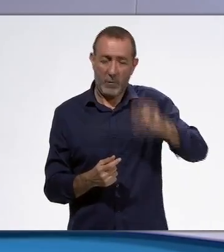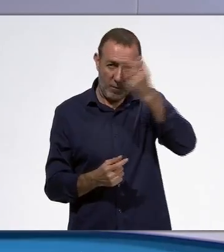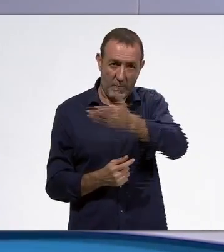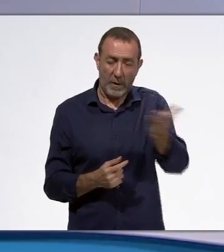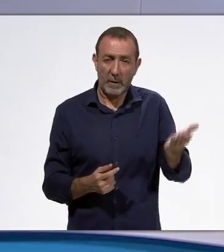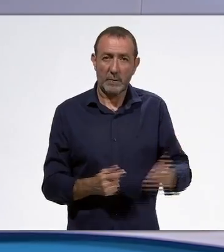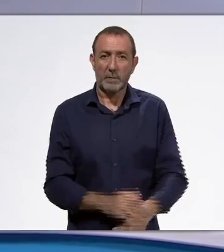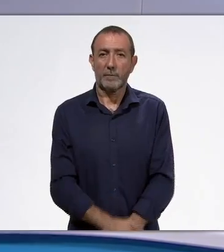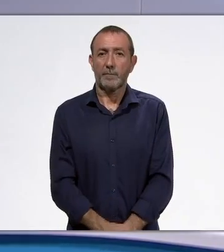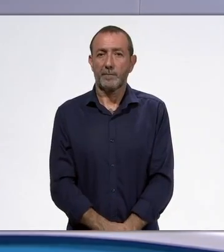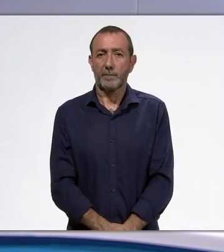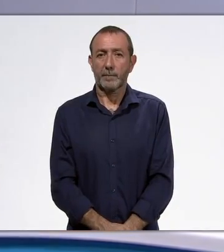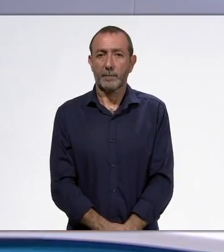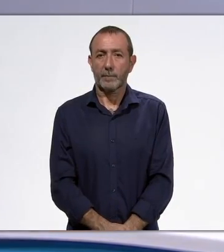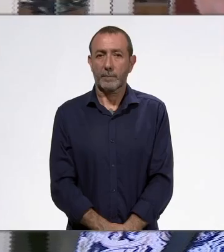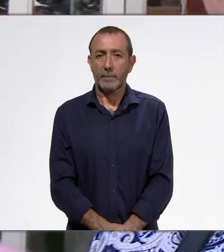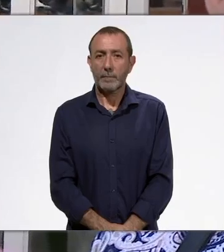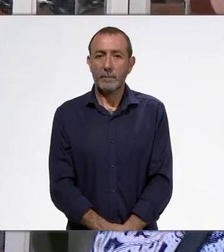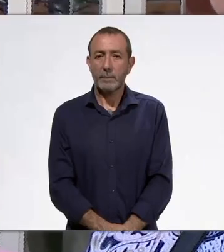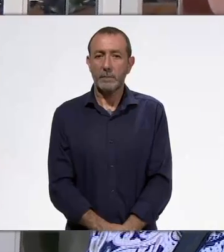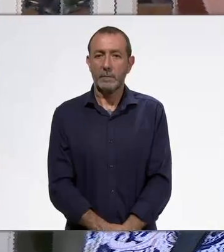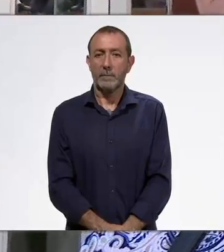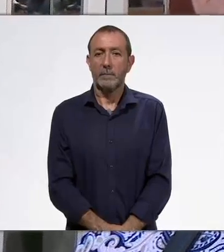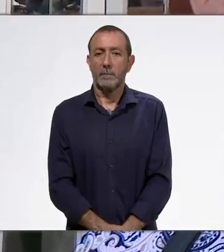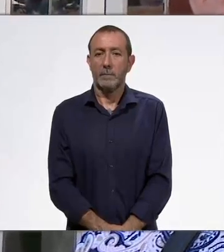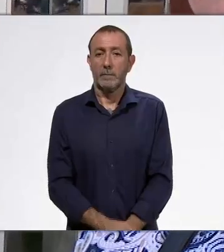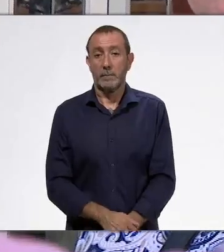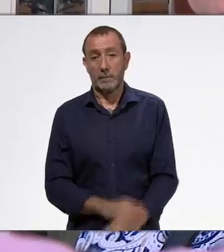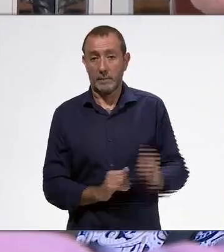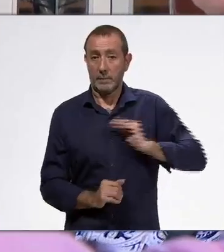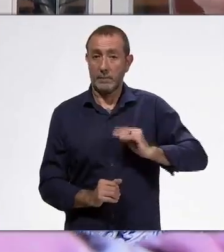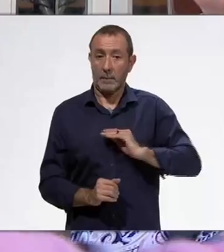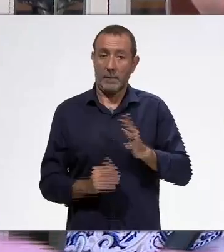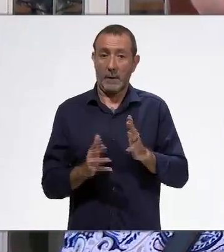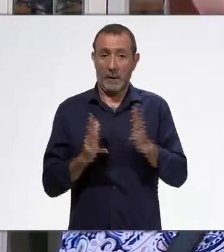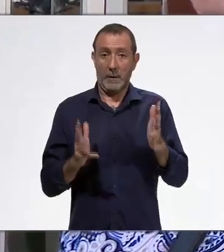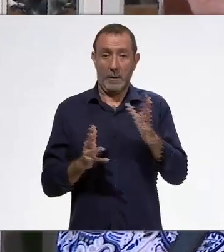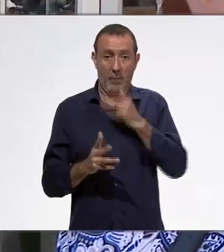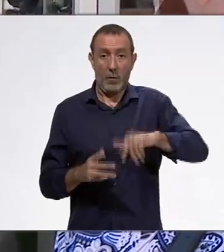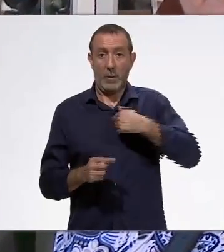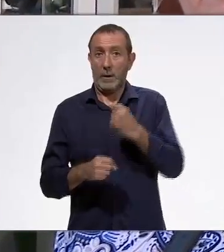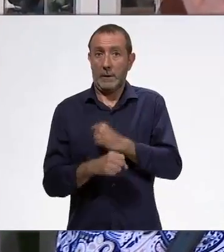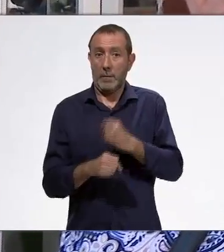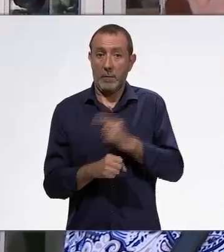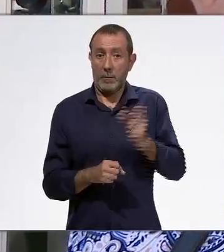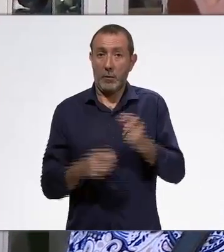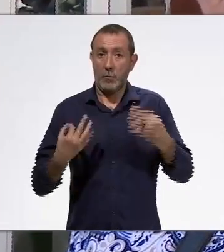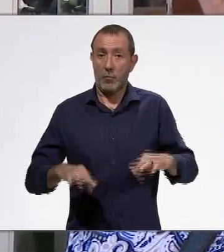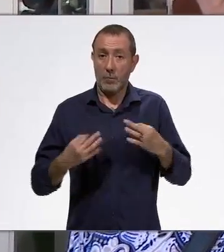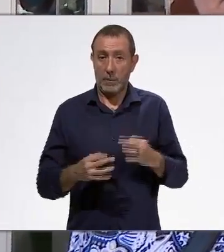esto nos han contado bastante grande por lo que veo por lo menos la gente que somos trabajadores normales